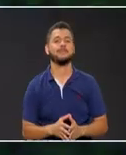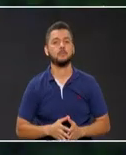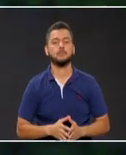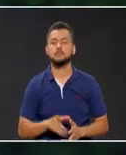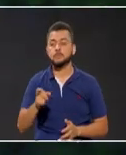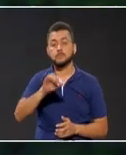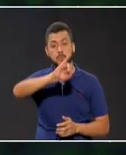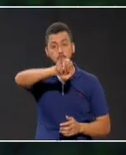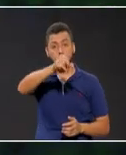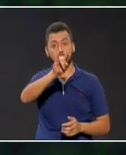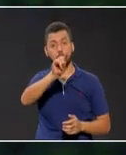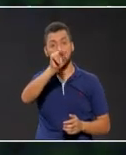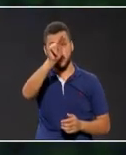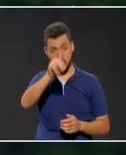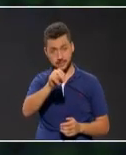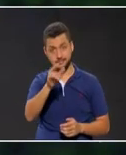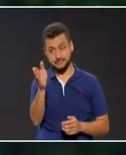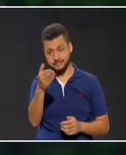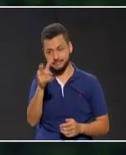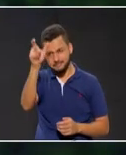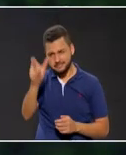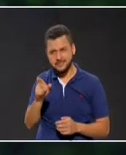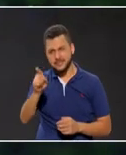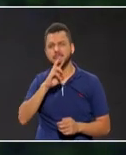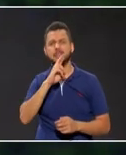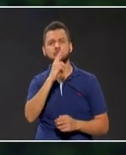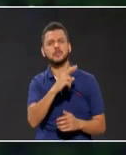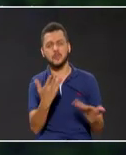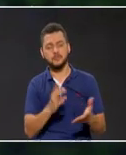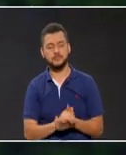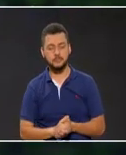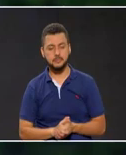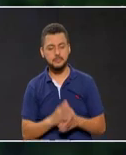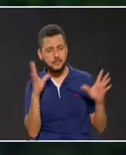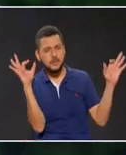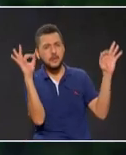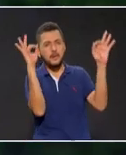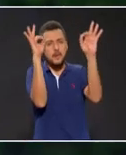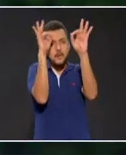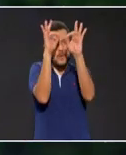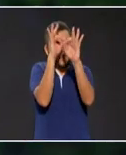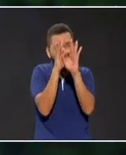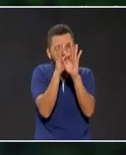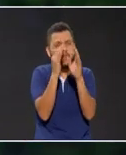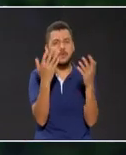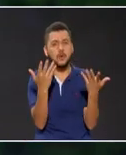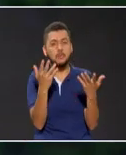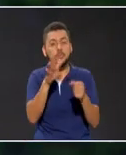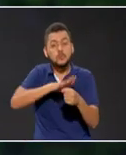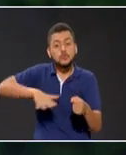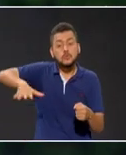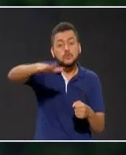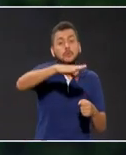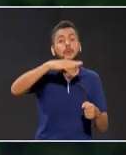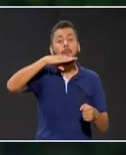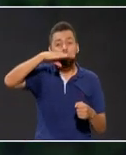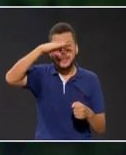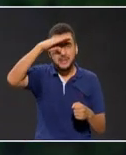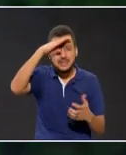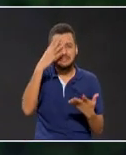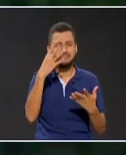está totalmente devolver la participación. Creemos que se perdió en gran parte en las comunidades este espacio de participación, de